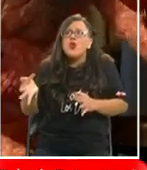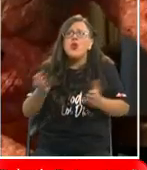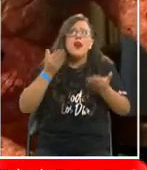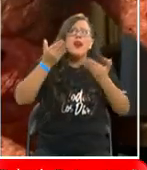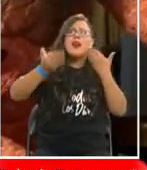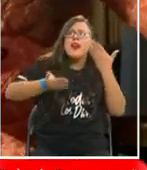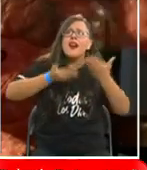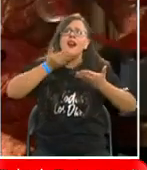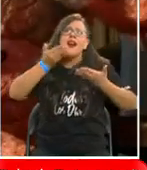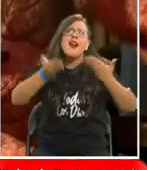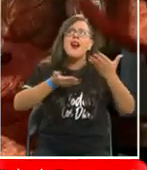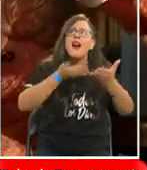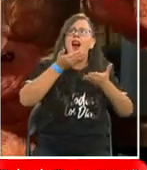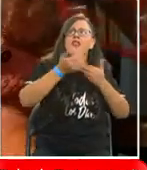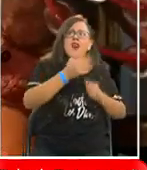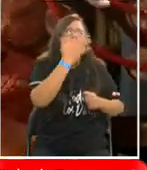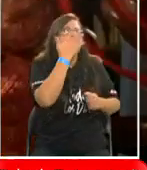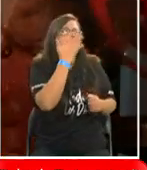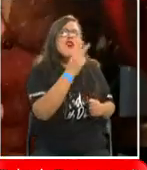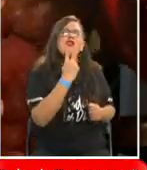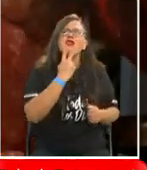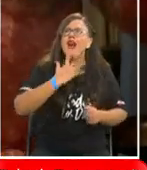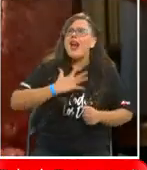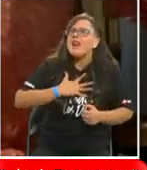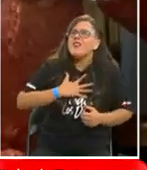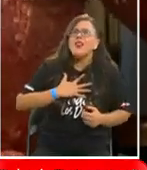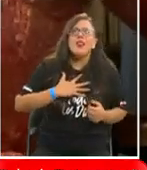cantando en coro lo mejor de la vida.